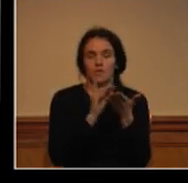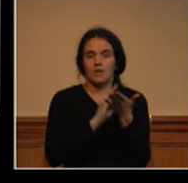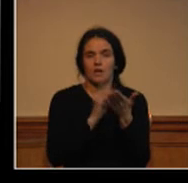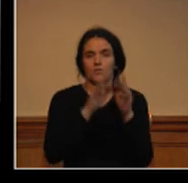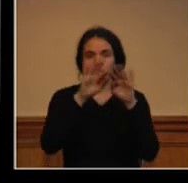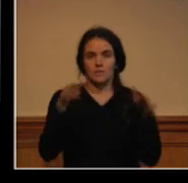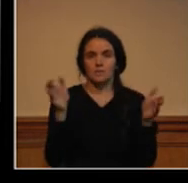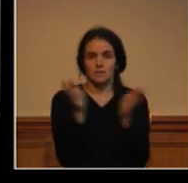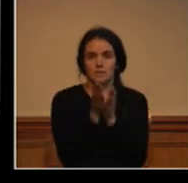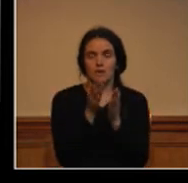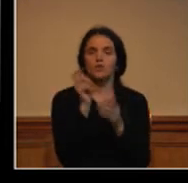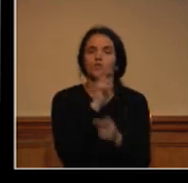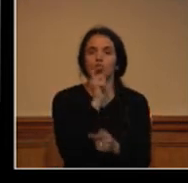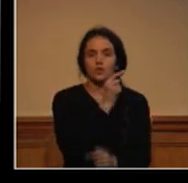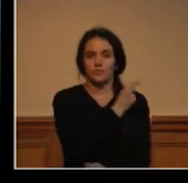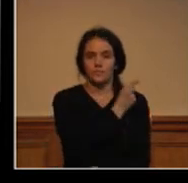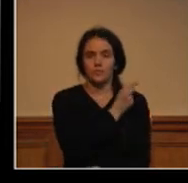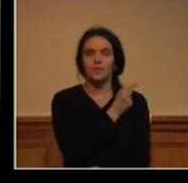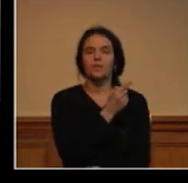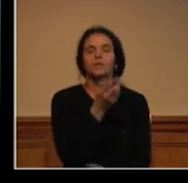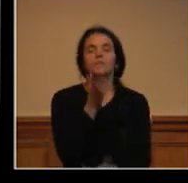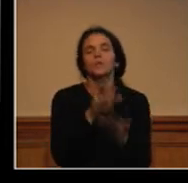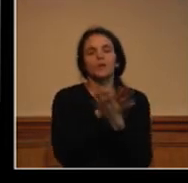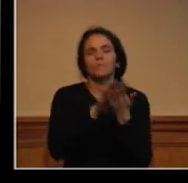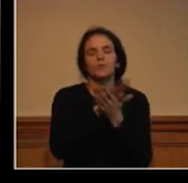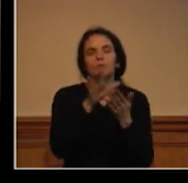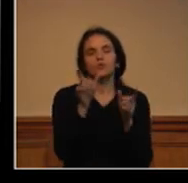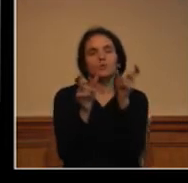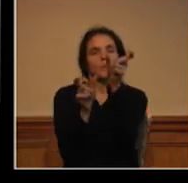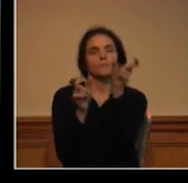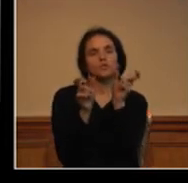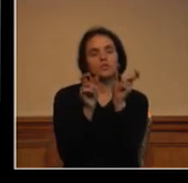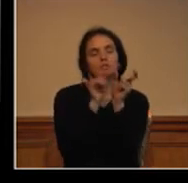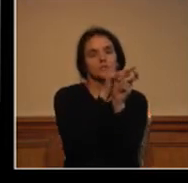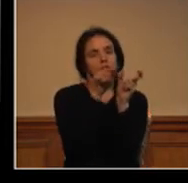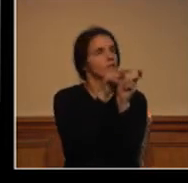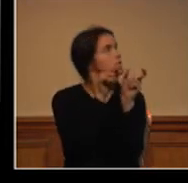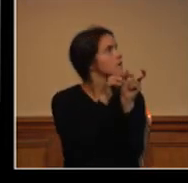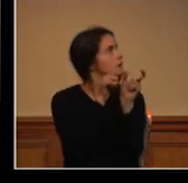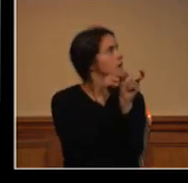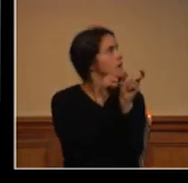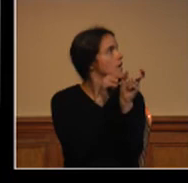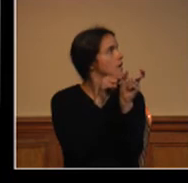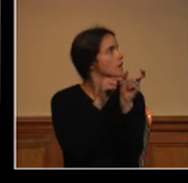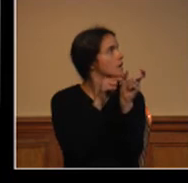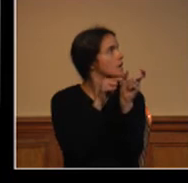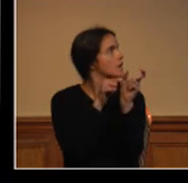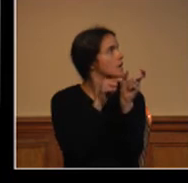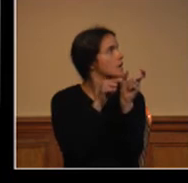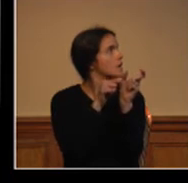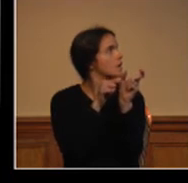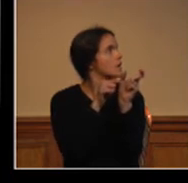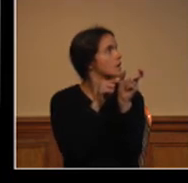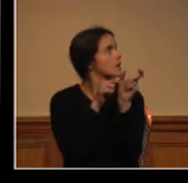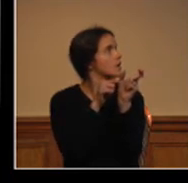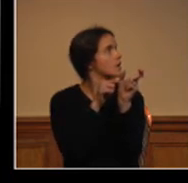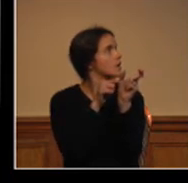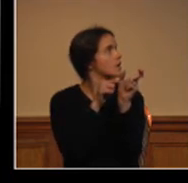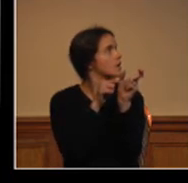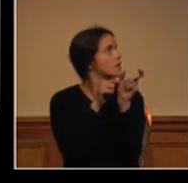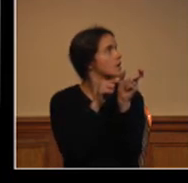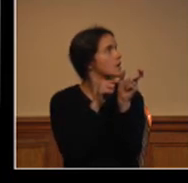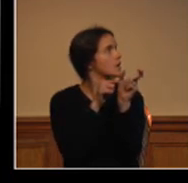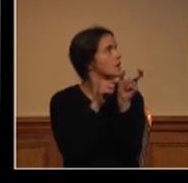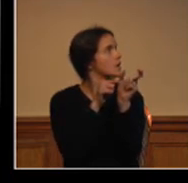mesita, lo va a arrojar en rojo. Si tomamos una de las sílabas que están afuera, que las movimos, y la ponemos en un